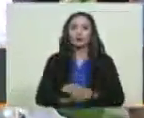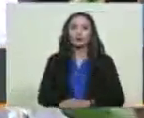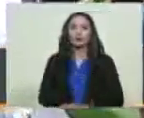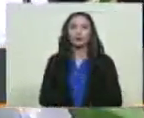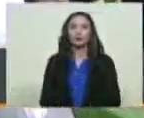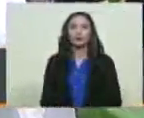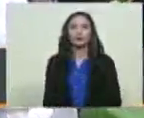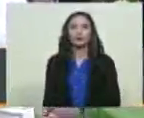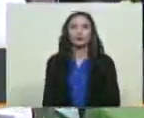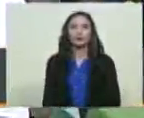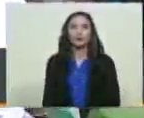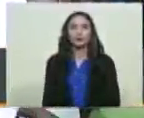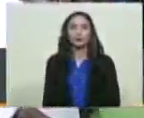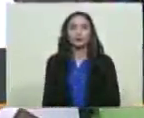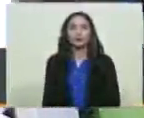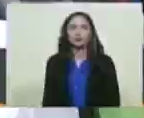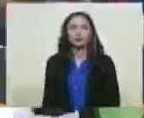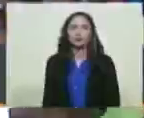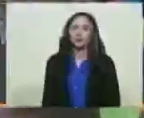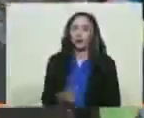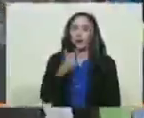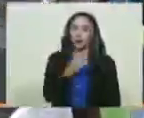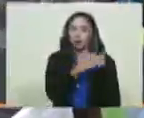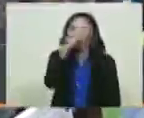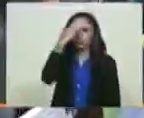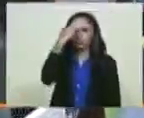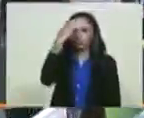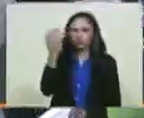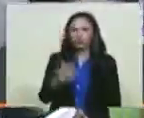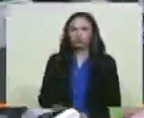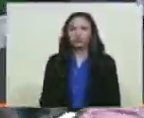y lo digo con conocimiento de causa